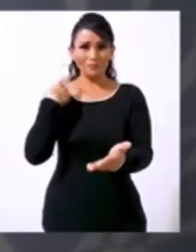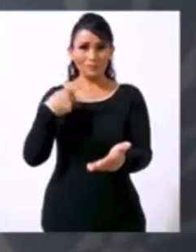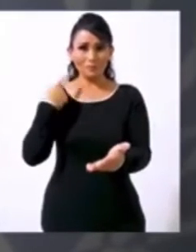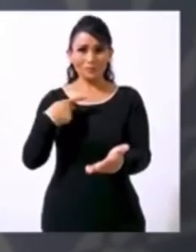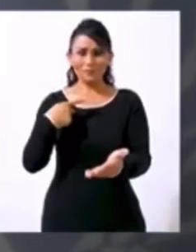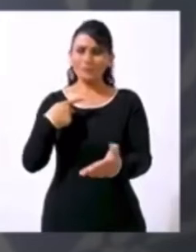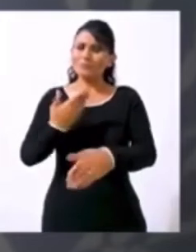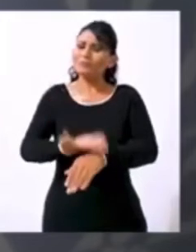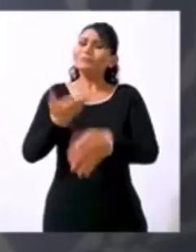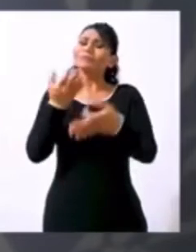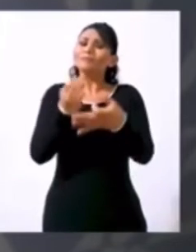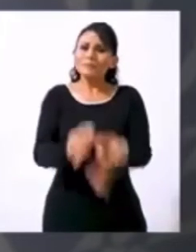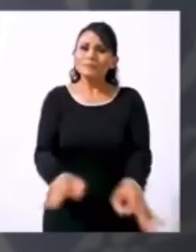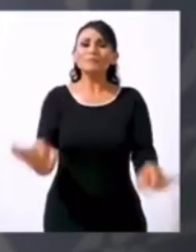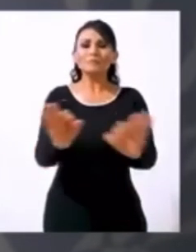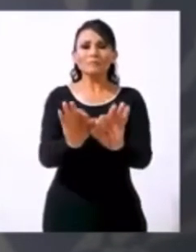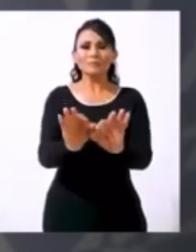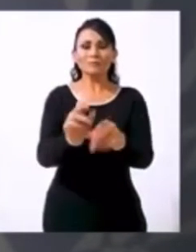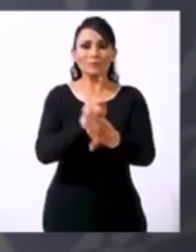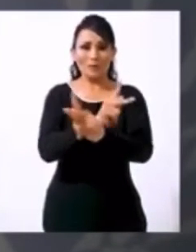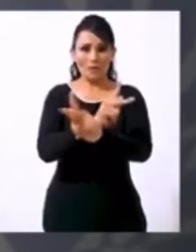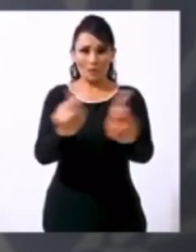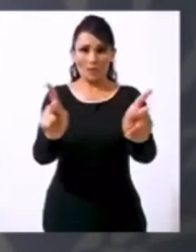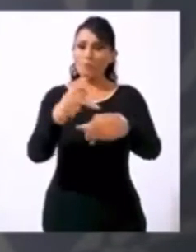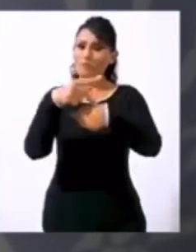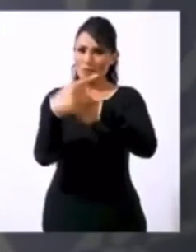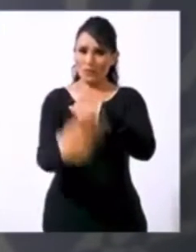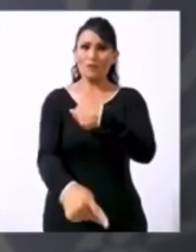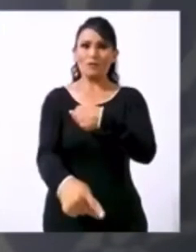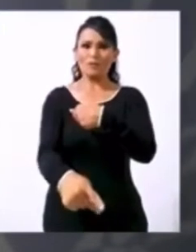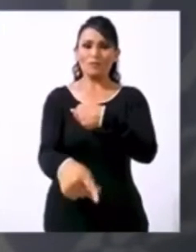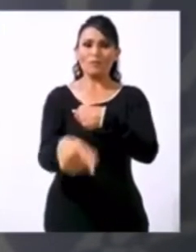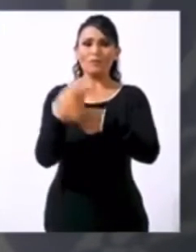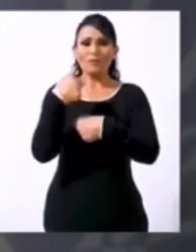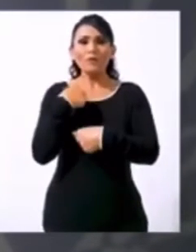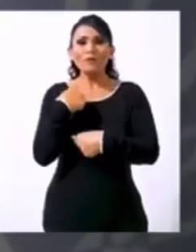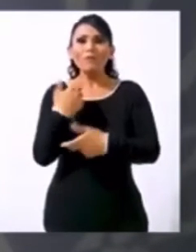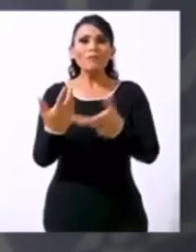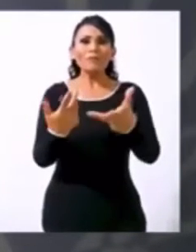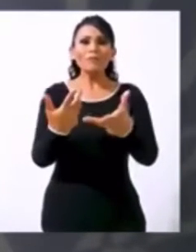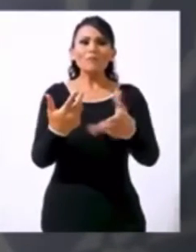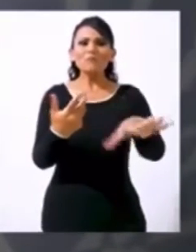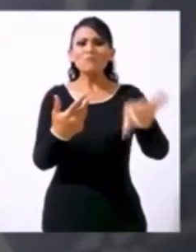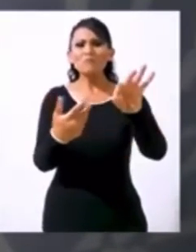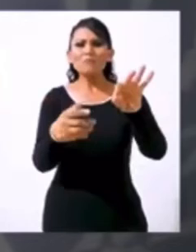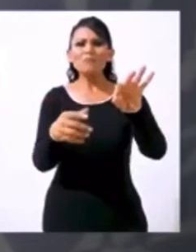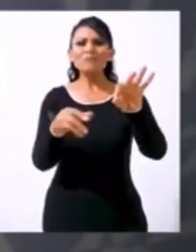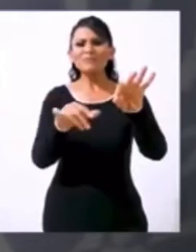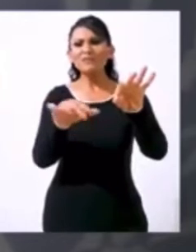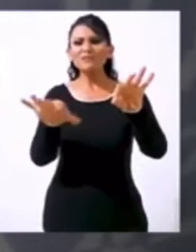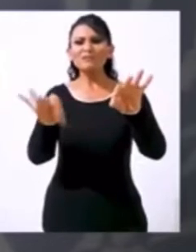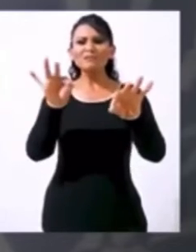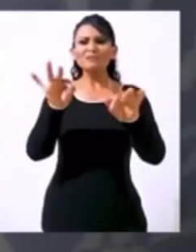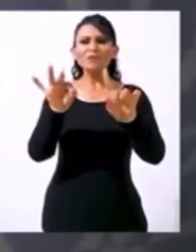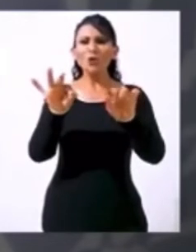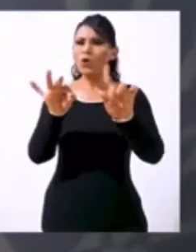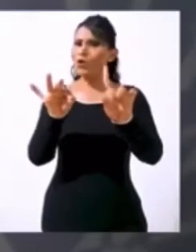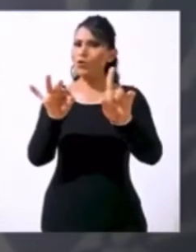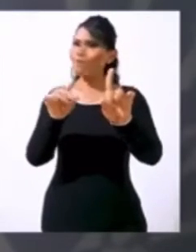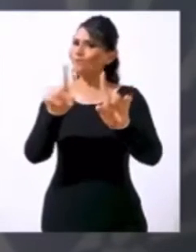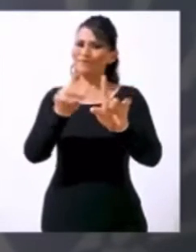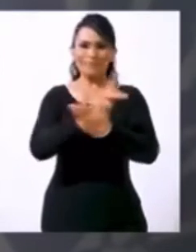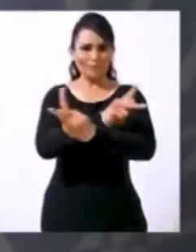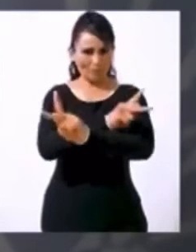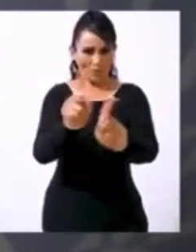Todos estamos en riesgo y no podemos hacer excepciones. Por ello, anuncio